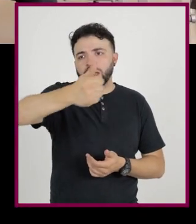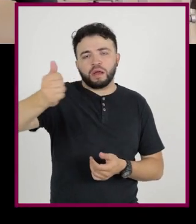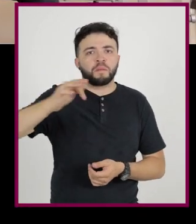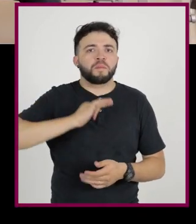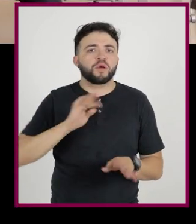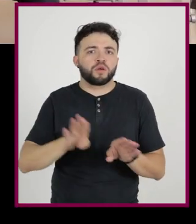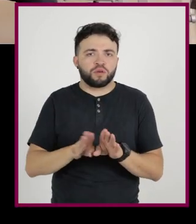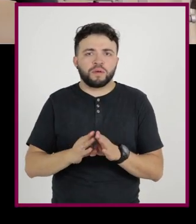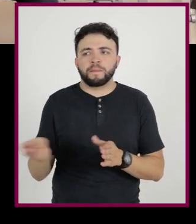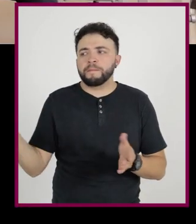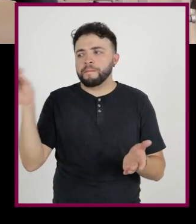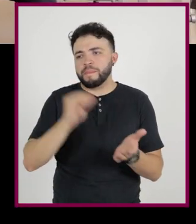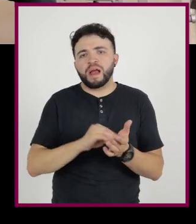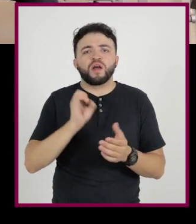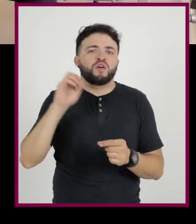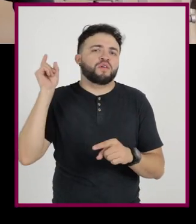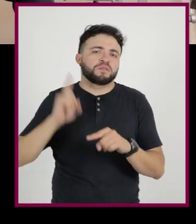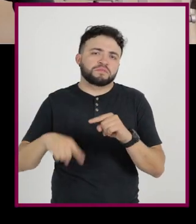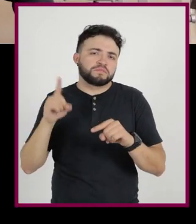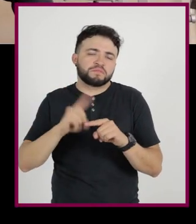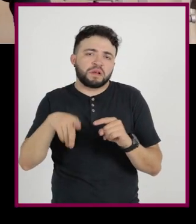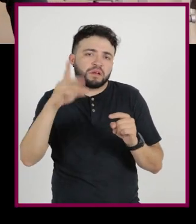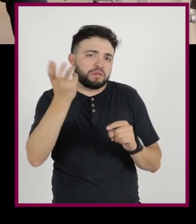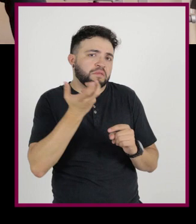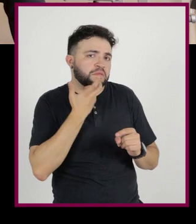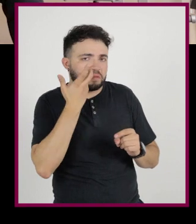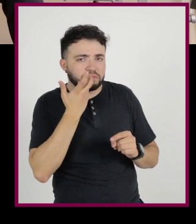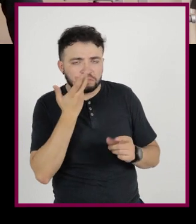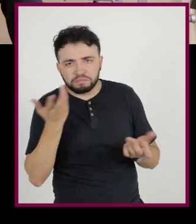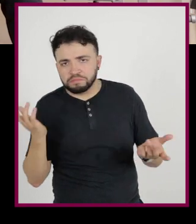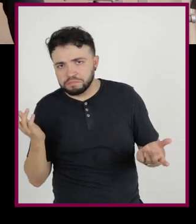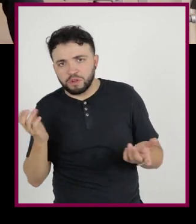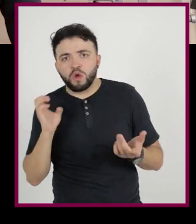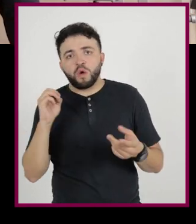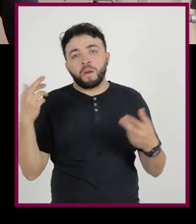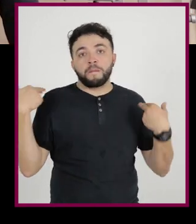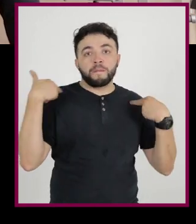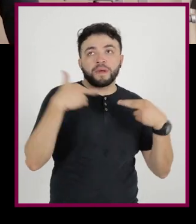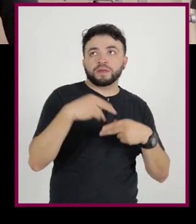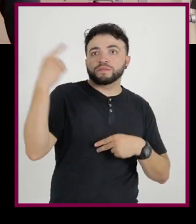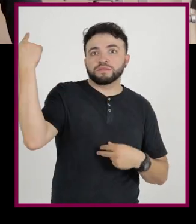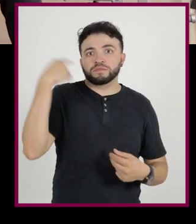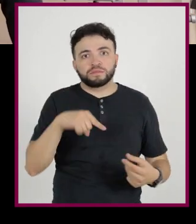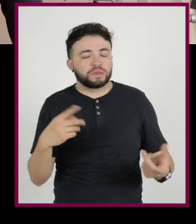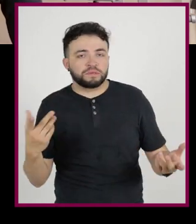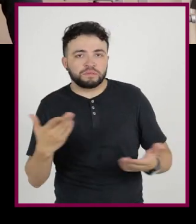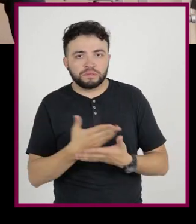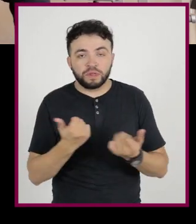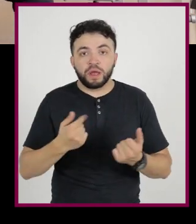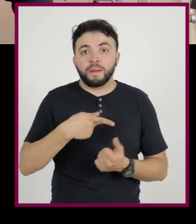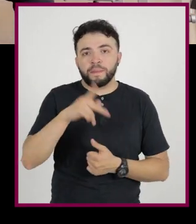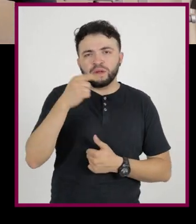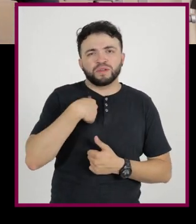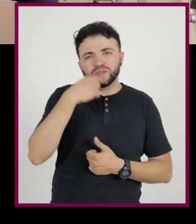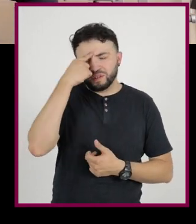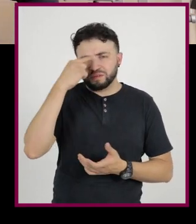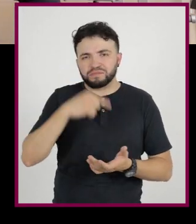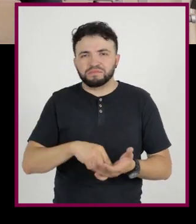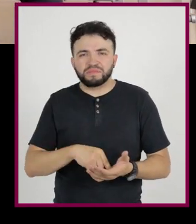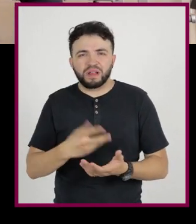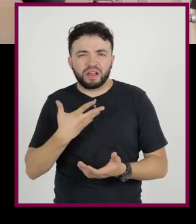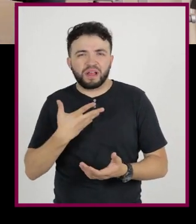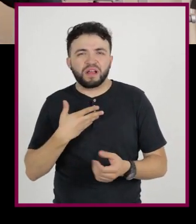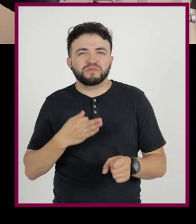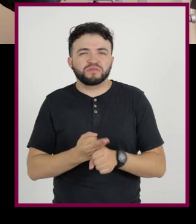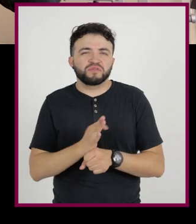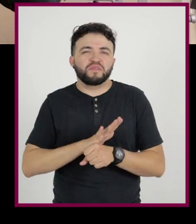de nosotros puede agregar o quitar lo que considere, o según lo que nuestra propia profa o profe nos diga. Pero yo creo que